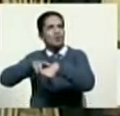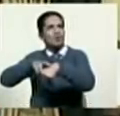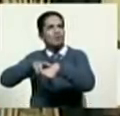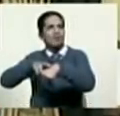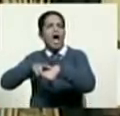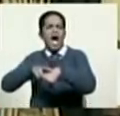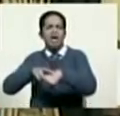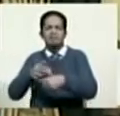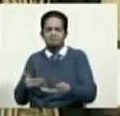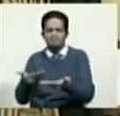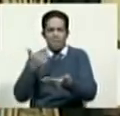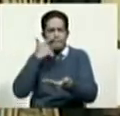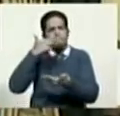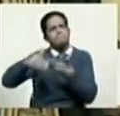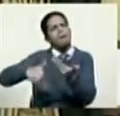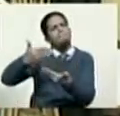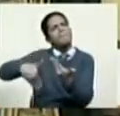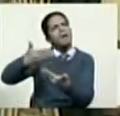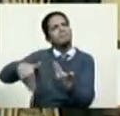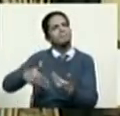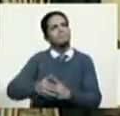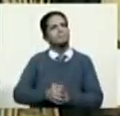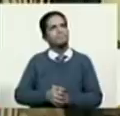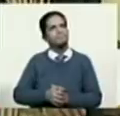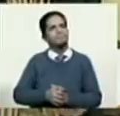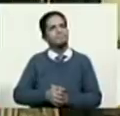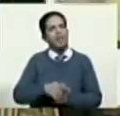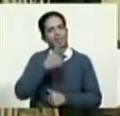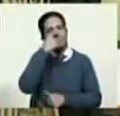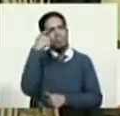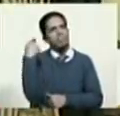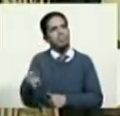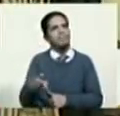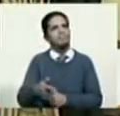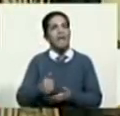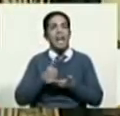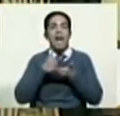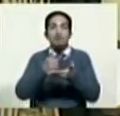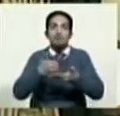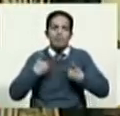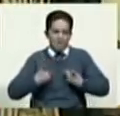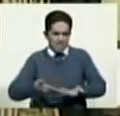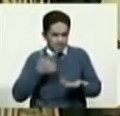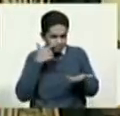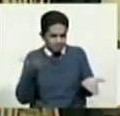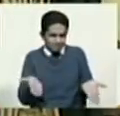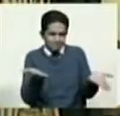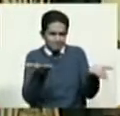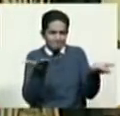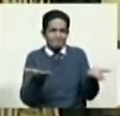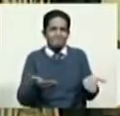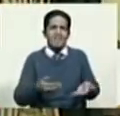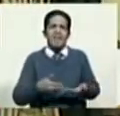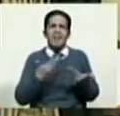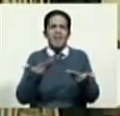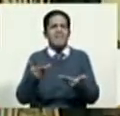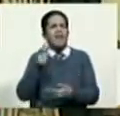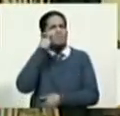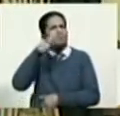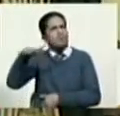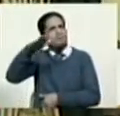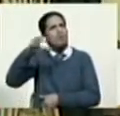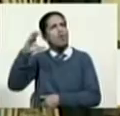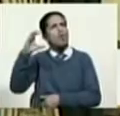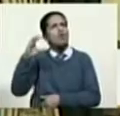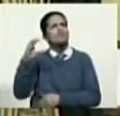al pueblo de Puerto Rico. Y lo abandonaron. Toda esa ayuda humanitaria, agárrenla y se la dan al pueblo de Cúcuta, que